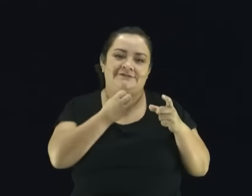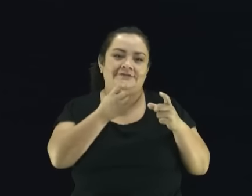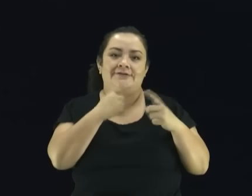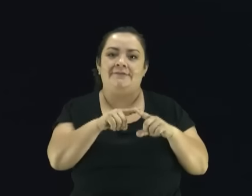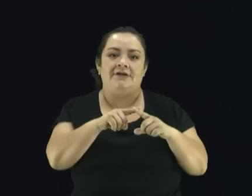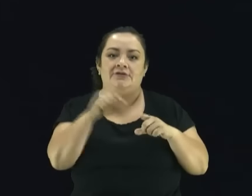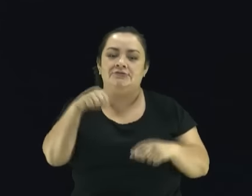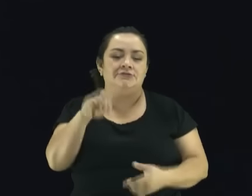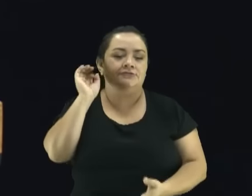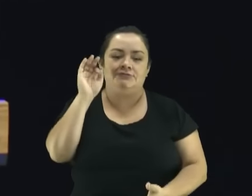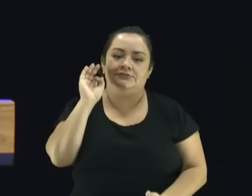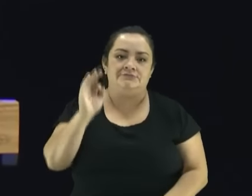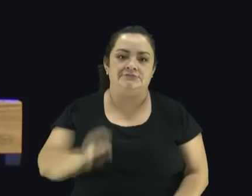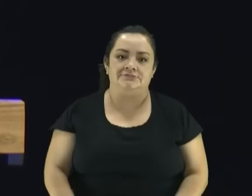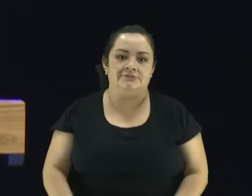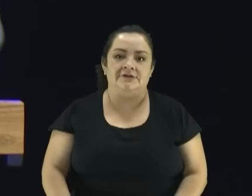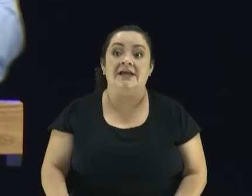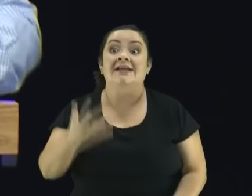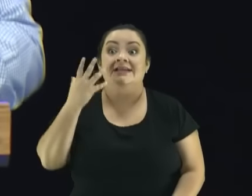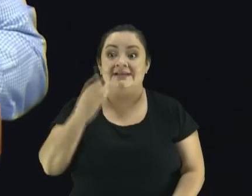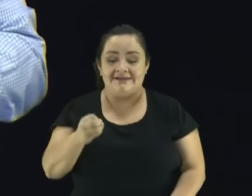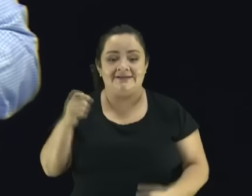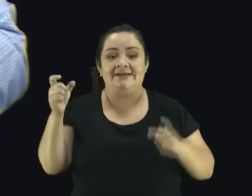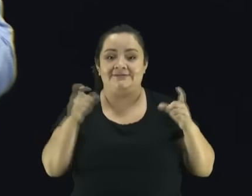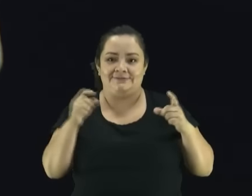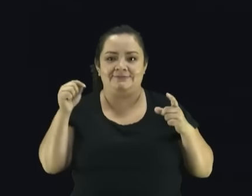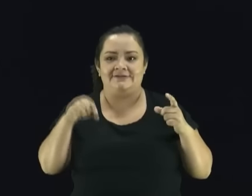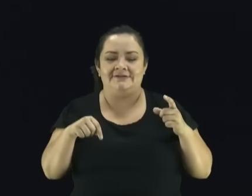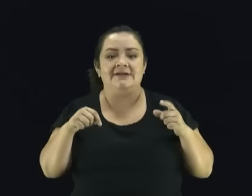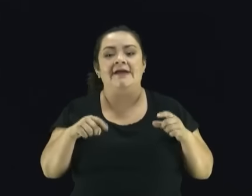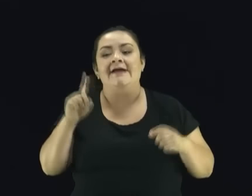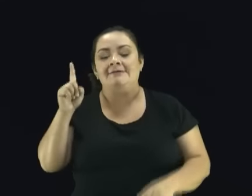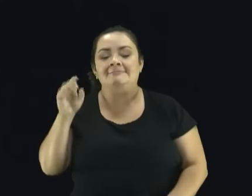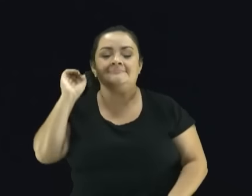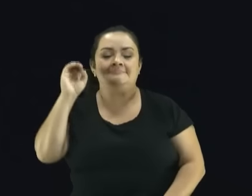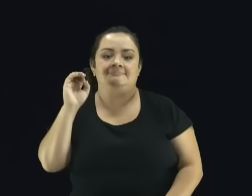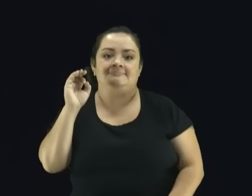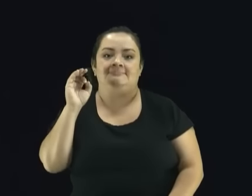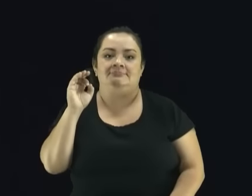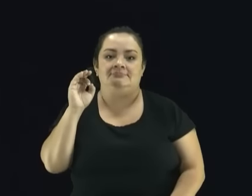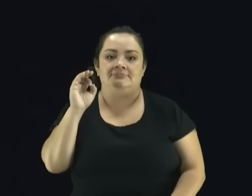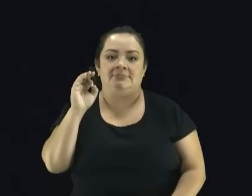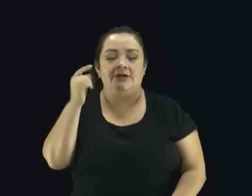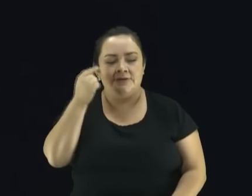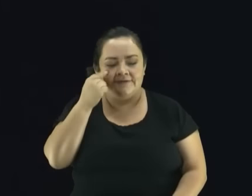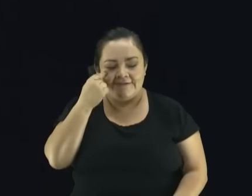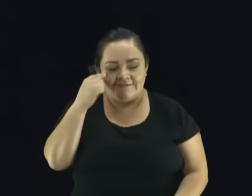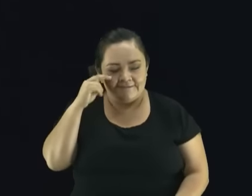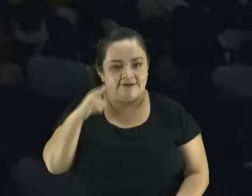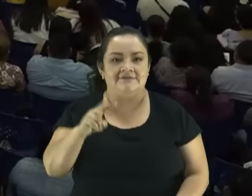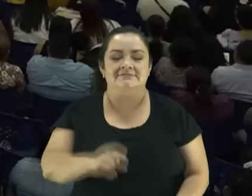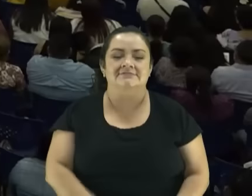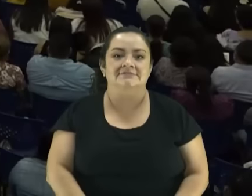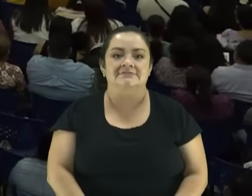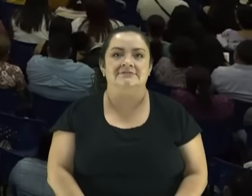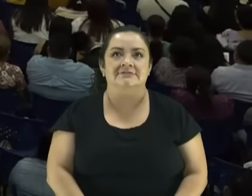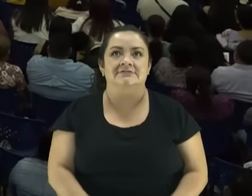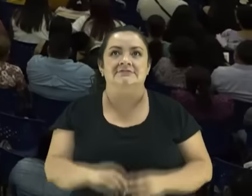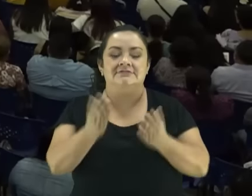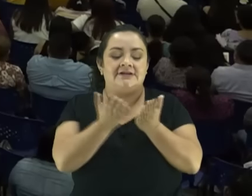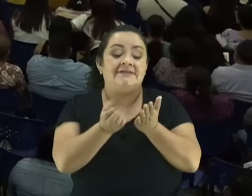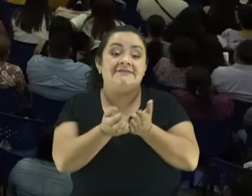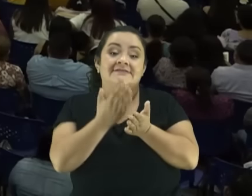día de culto el día de culto es el día del señor vaya agarrando la línea porque dice la palabra que